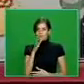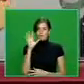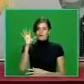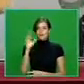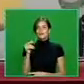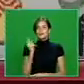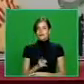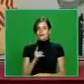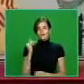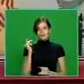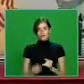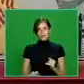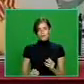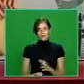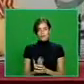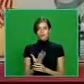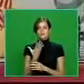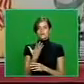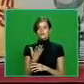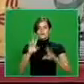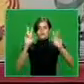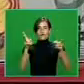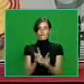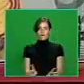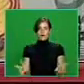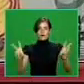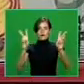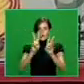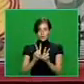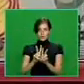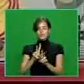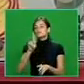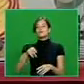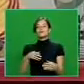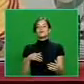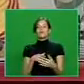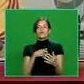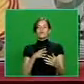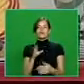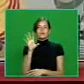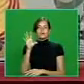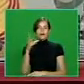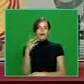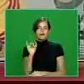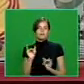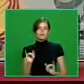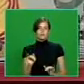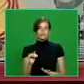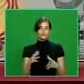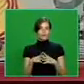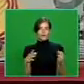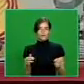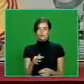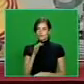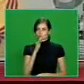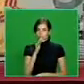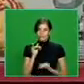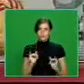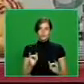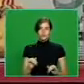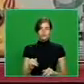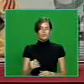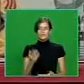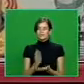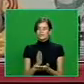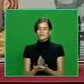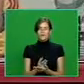que debe terminar de nacer con los nuevos valores y la antipatria que está allí pululando todo el tiempo todo el